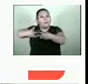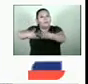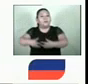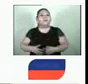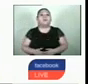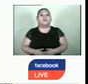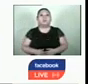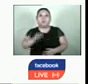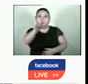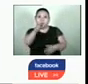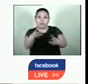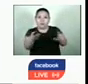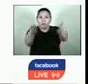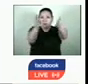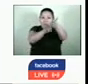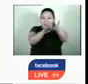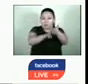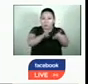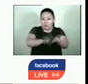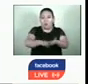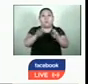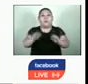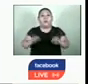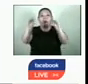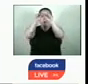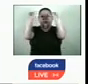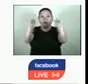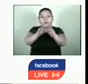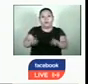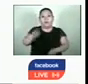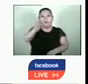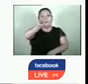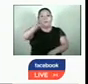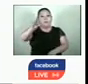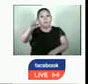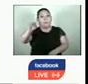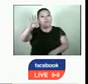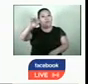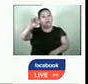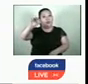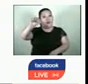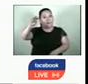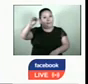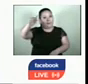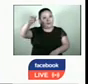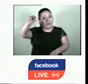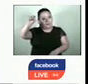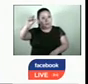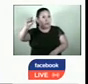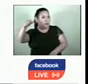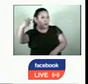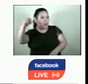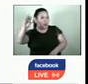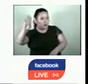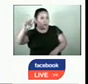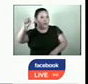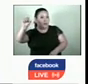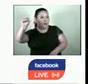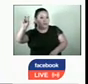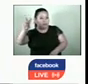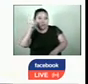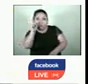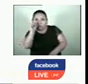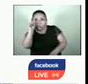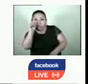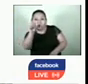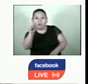Para poder registrarse puede ingresar al sitio web www.firempresa.gov.sb y dar